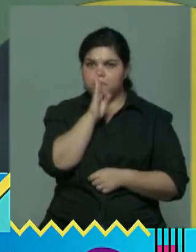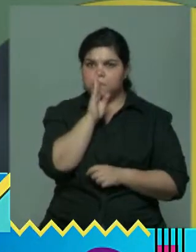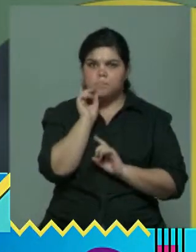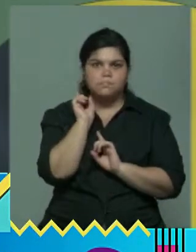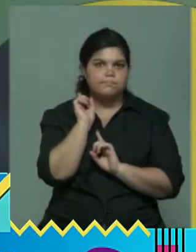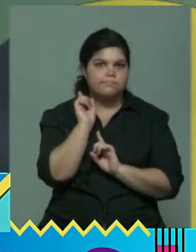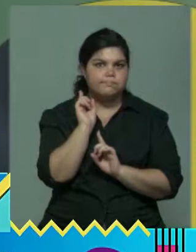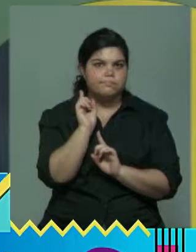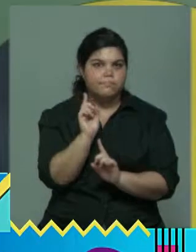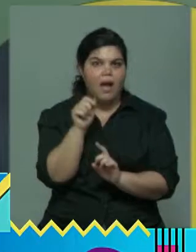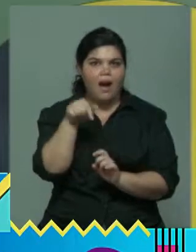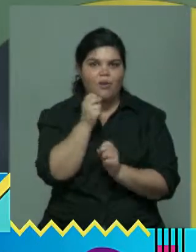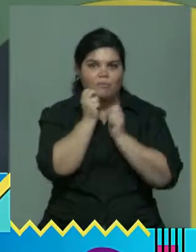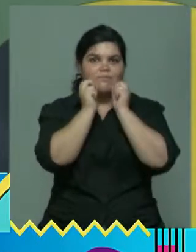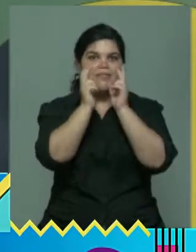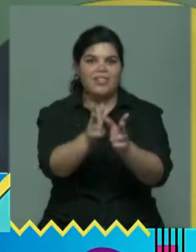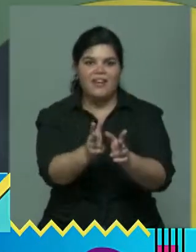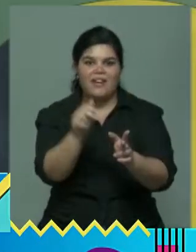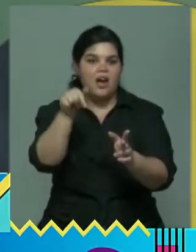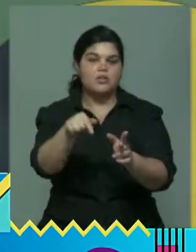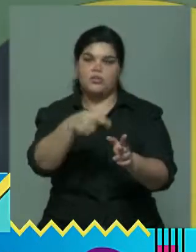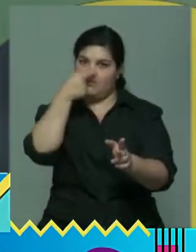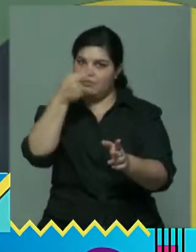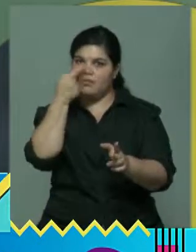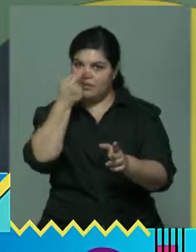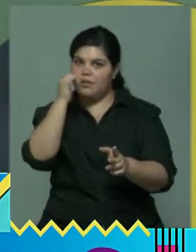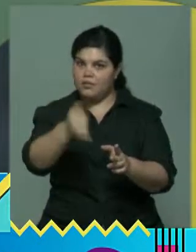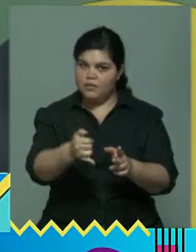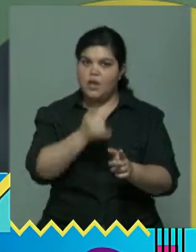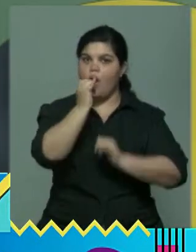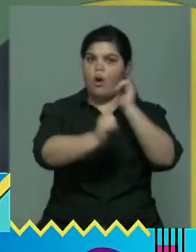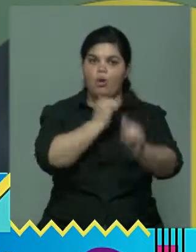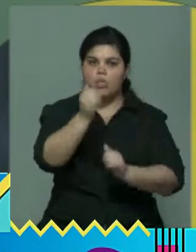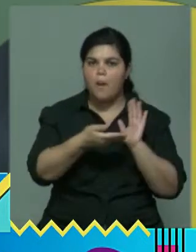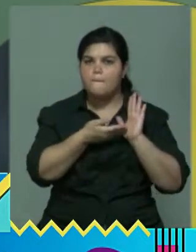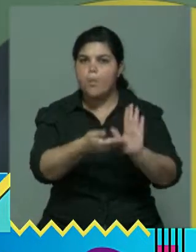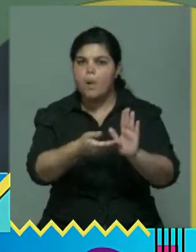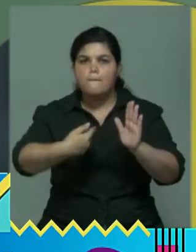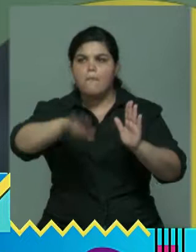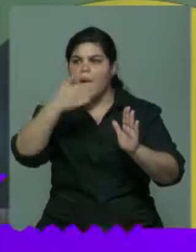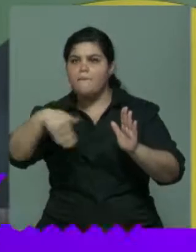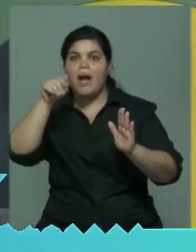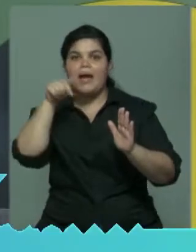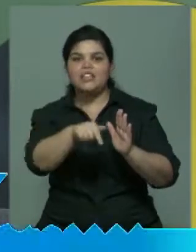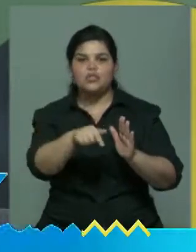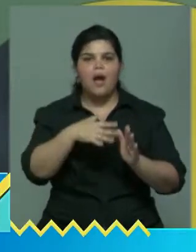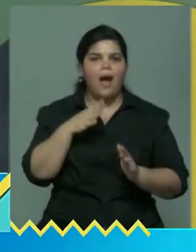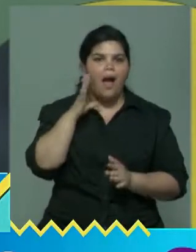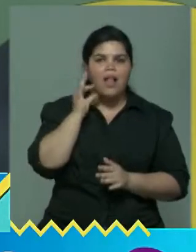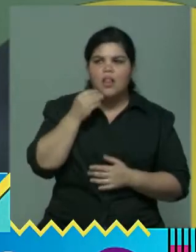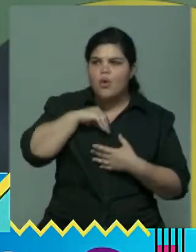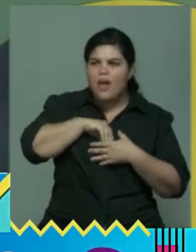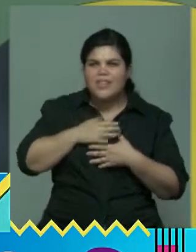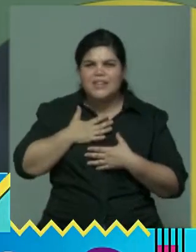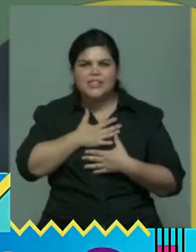mismo. Ahora lo estamos viendo más. Y eso también es interesante destacarlo porque significa que algo está pasando, algo se está moviendo.